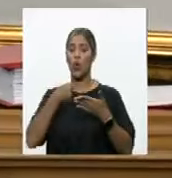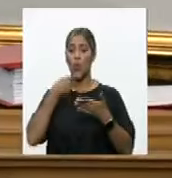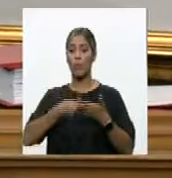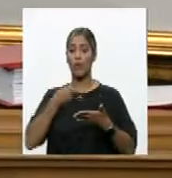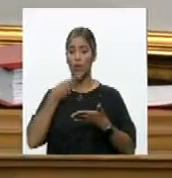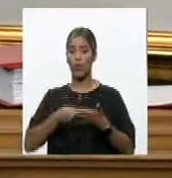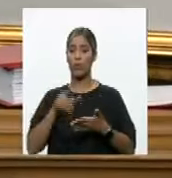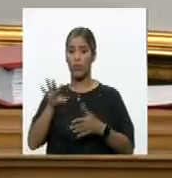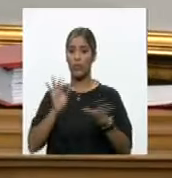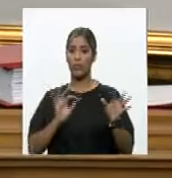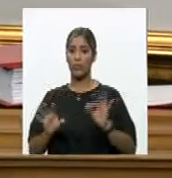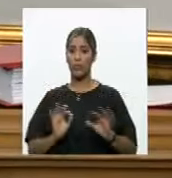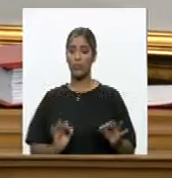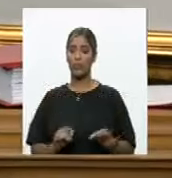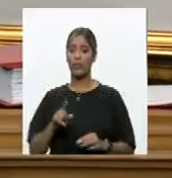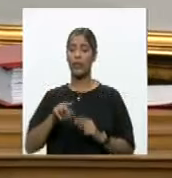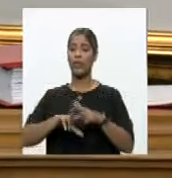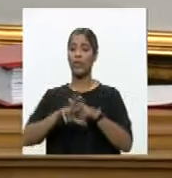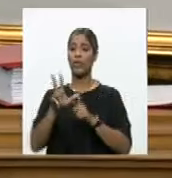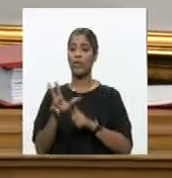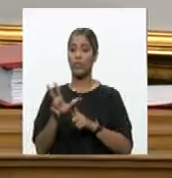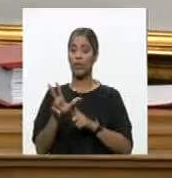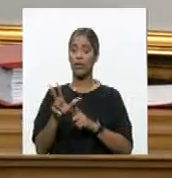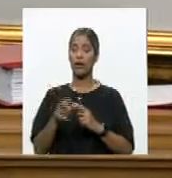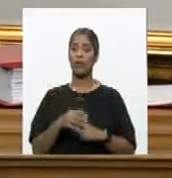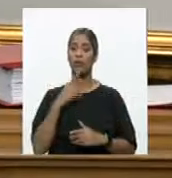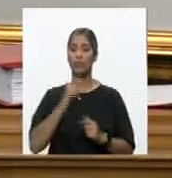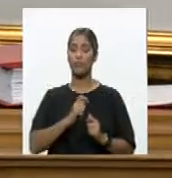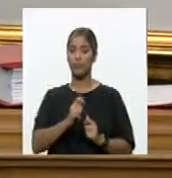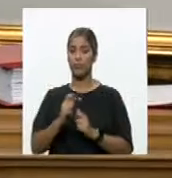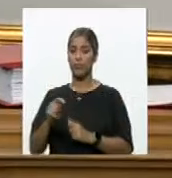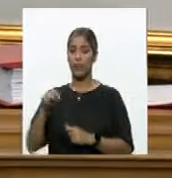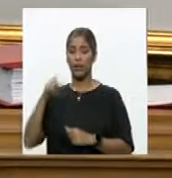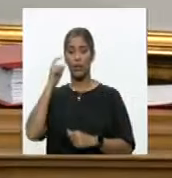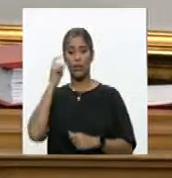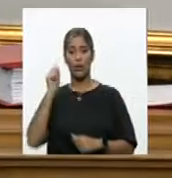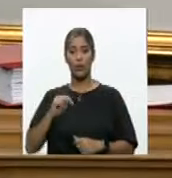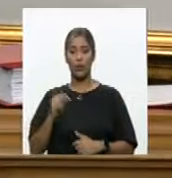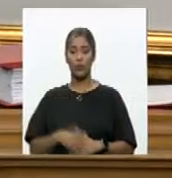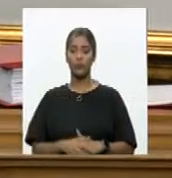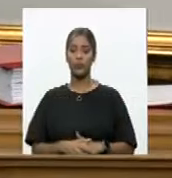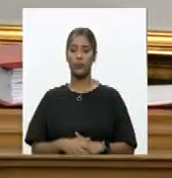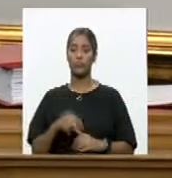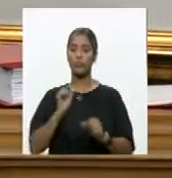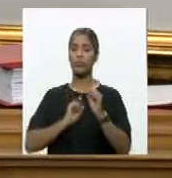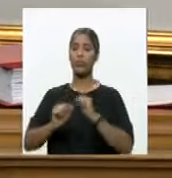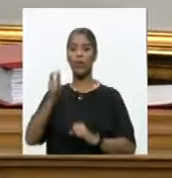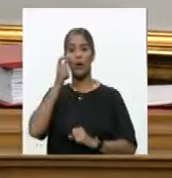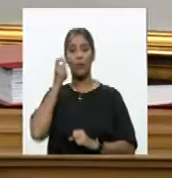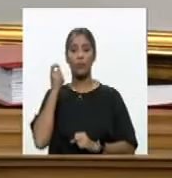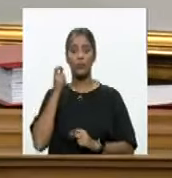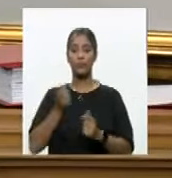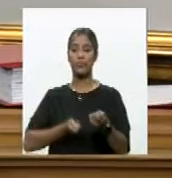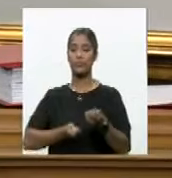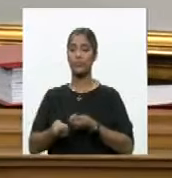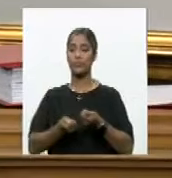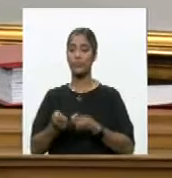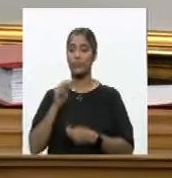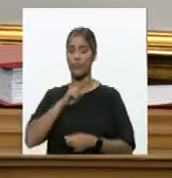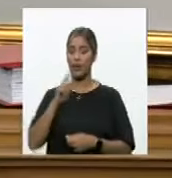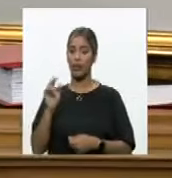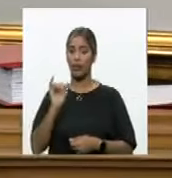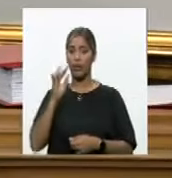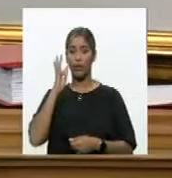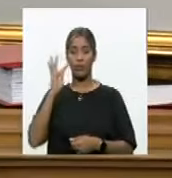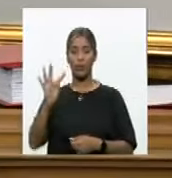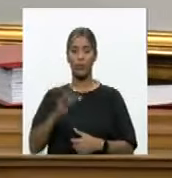cargos elegibles a los tres cargos que se designarán el día de hoy: Defensor del Pueblo, Contralor General de la República y